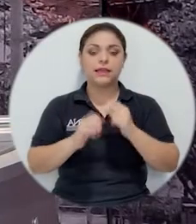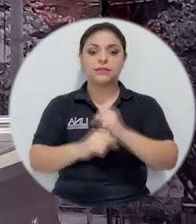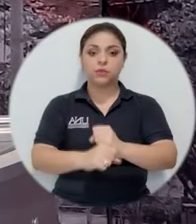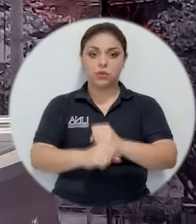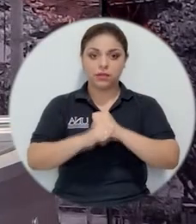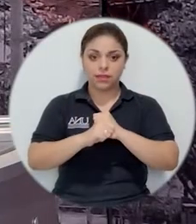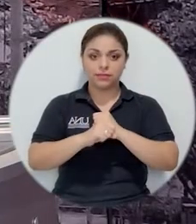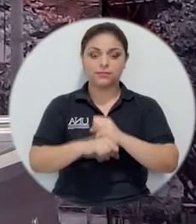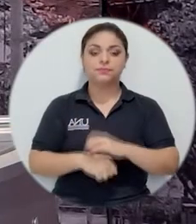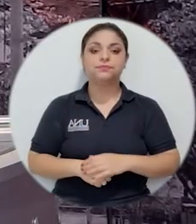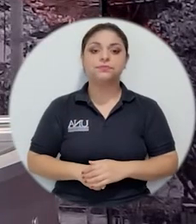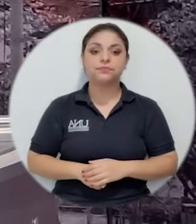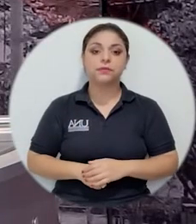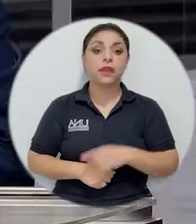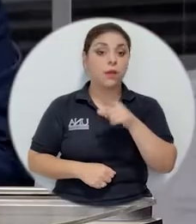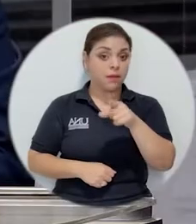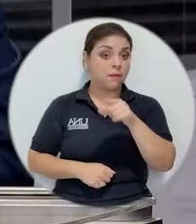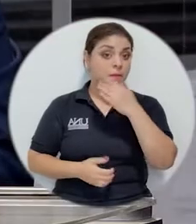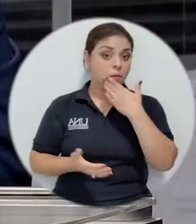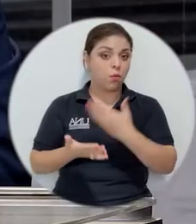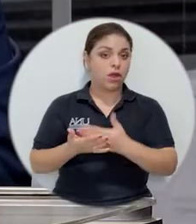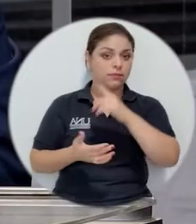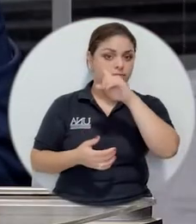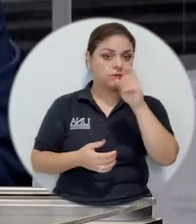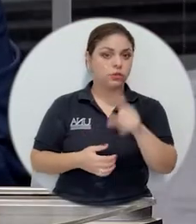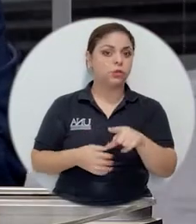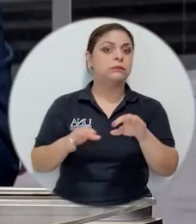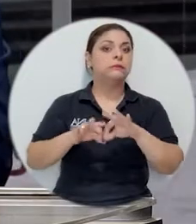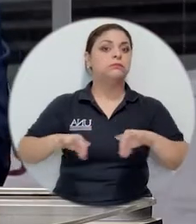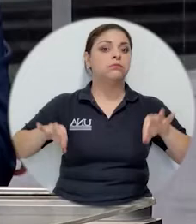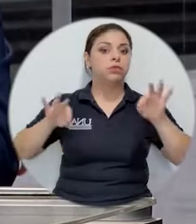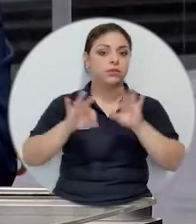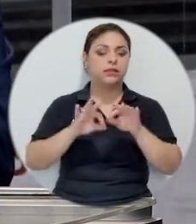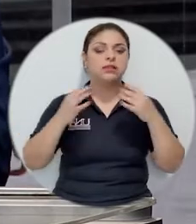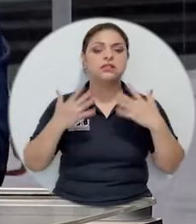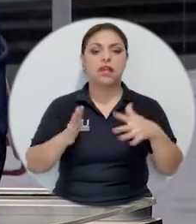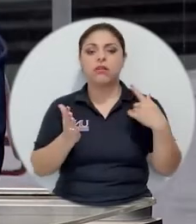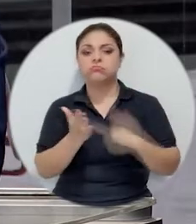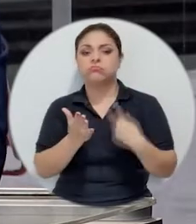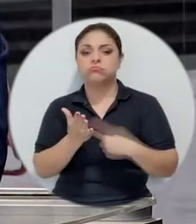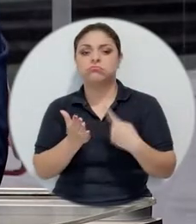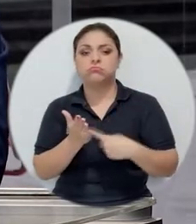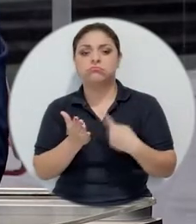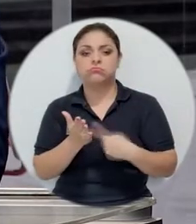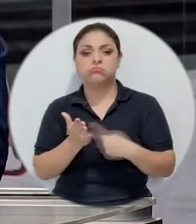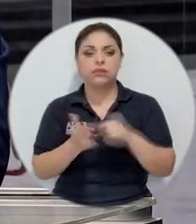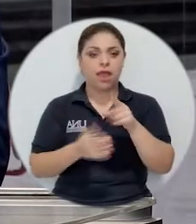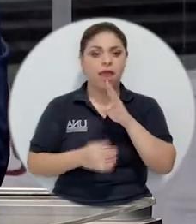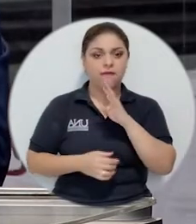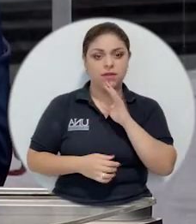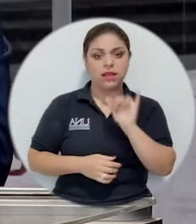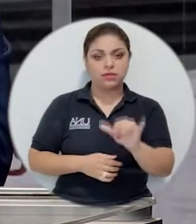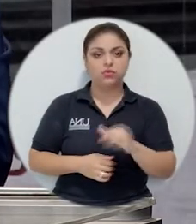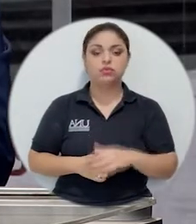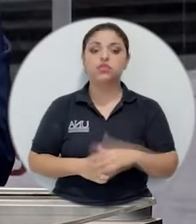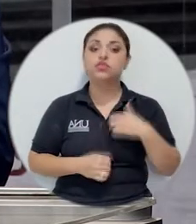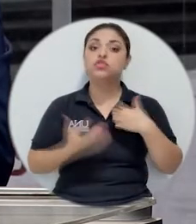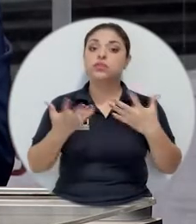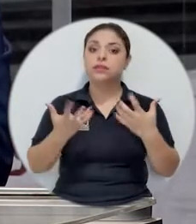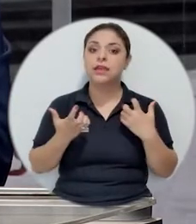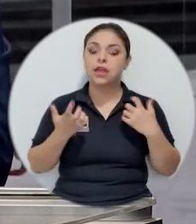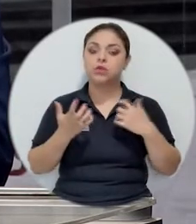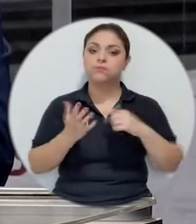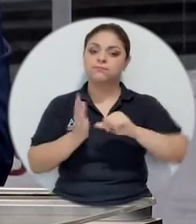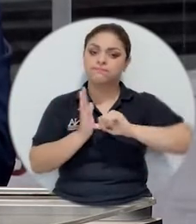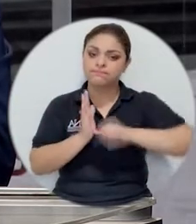seguridad? Muy bien, esa es una pregunta muy importante. Ha habido grandes discusiones con respecto de esto, pero yo quisiera puntualizar para